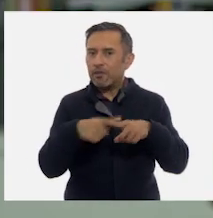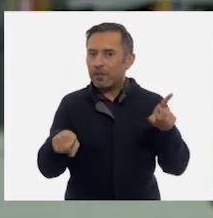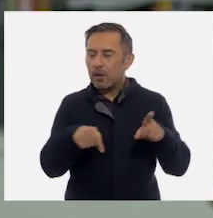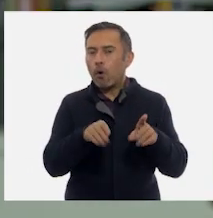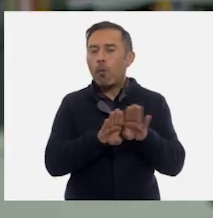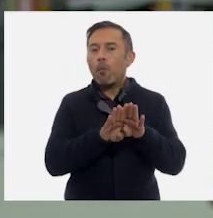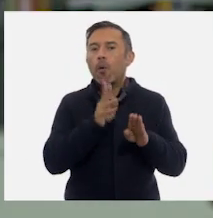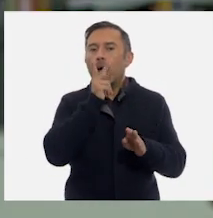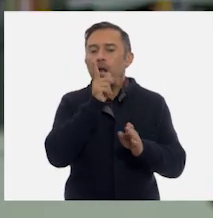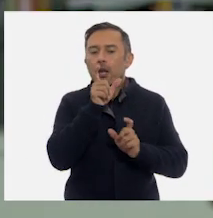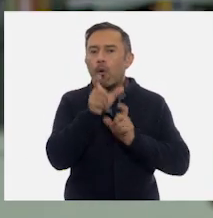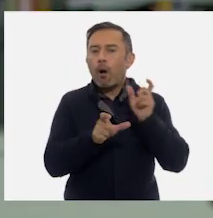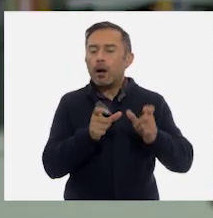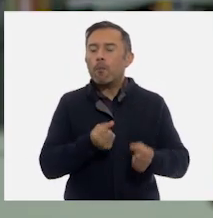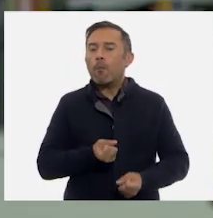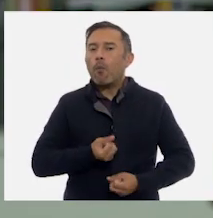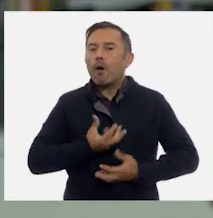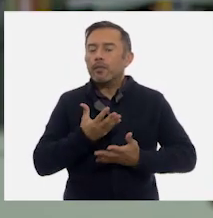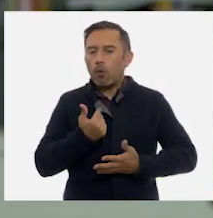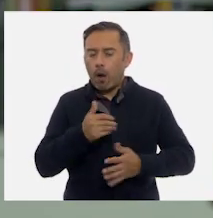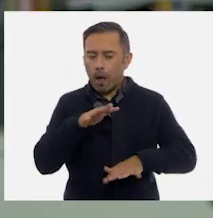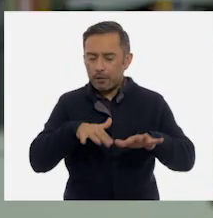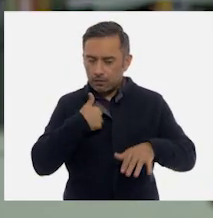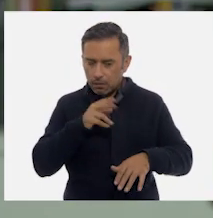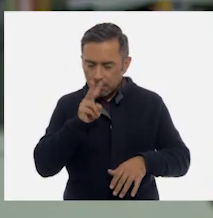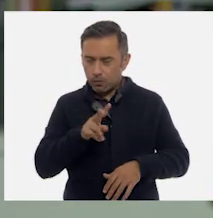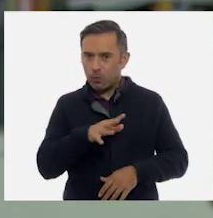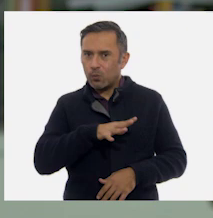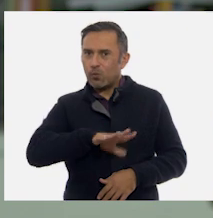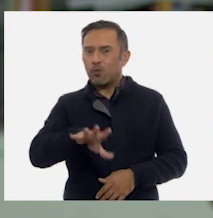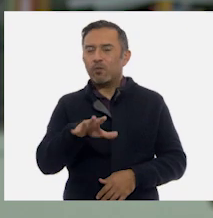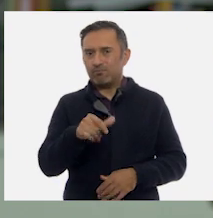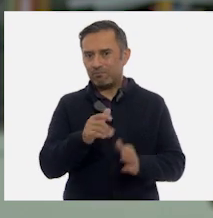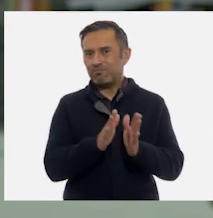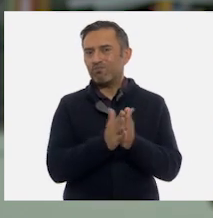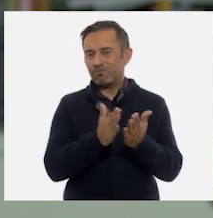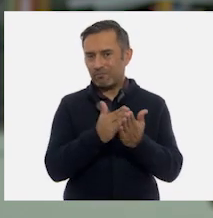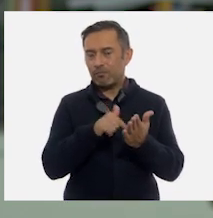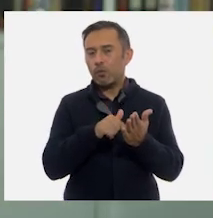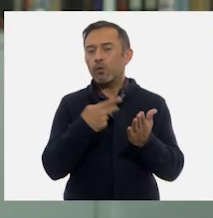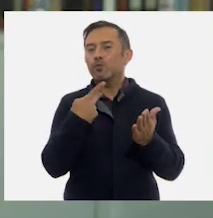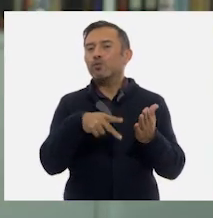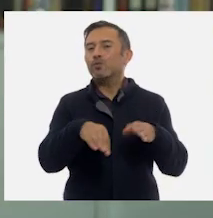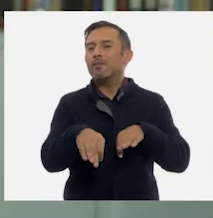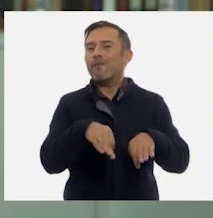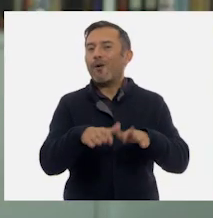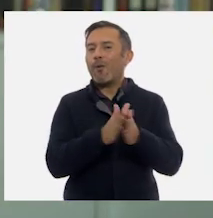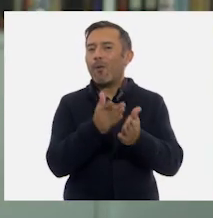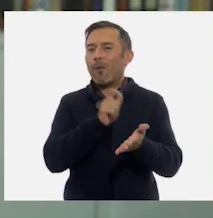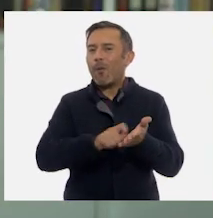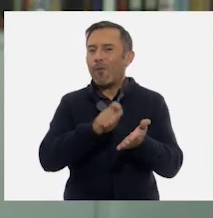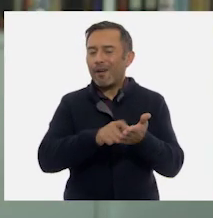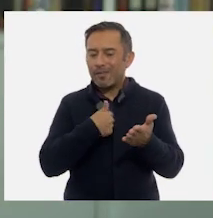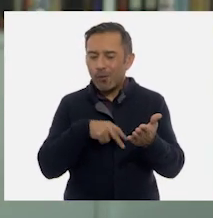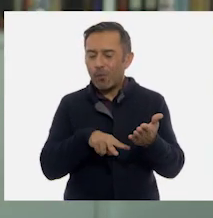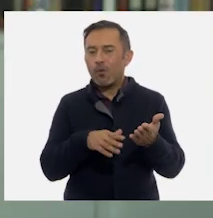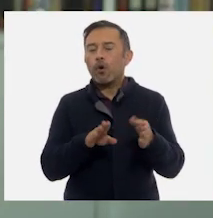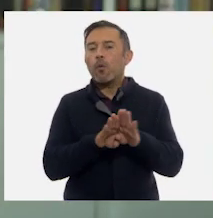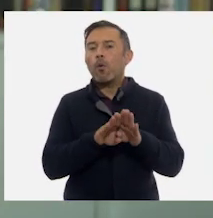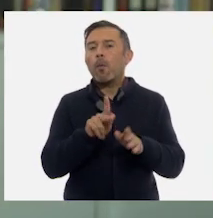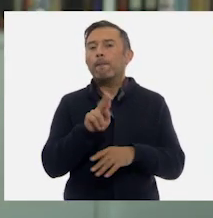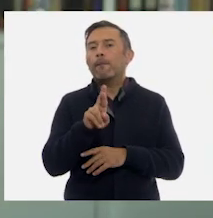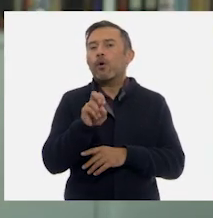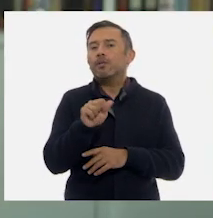lenguaje poético extraordinario muchas veces, no en toda su obra, pero digamos, en todo lo que es el principio de su obra. Sí es una prosa